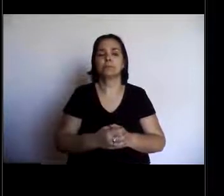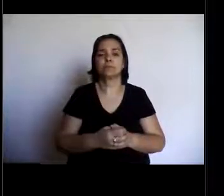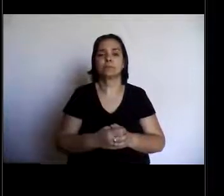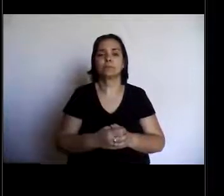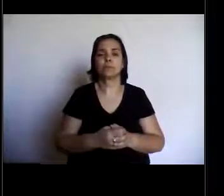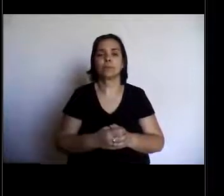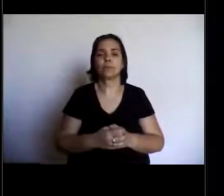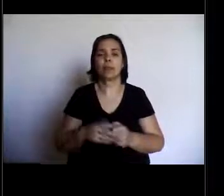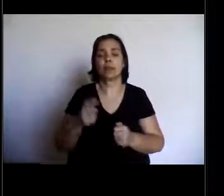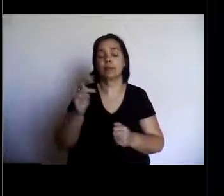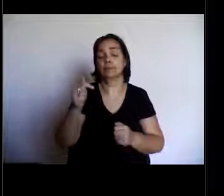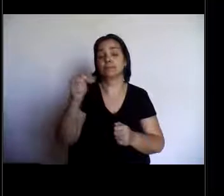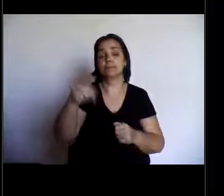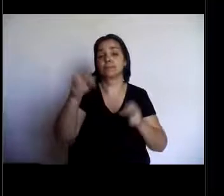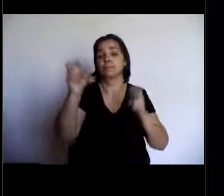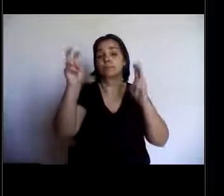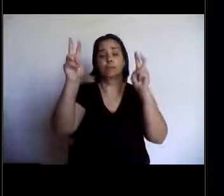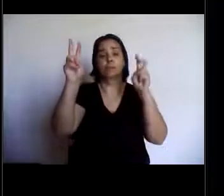o